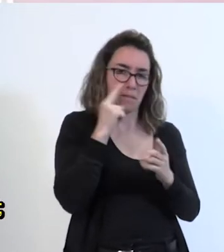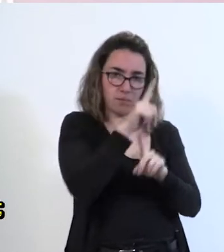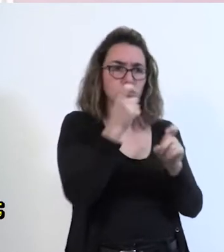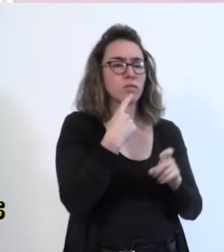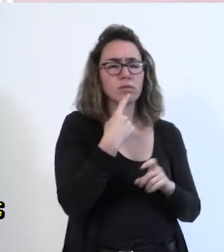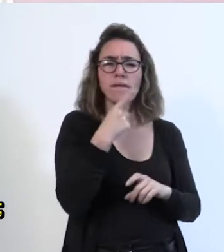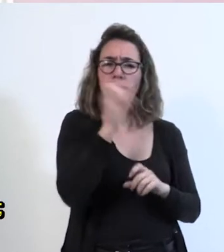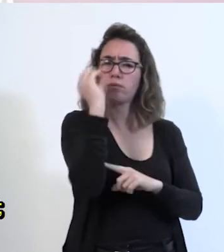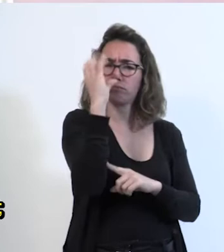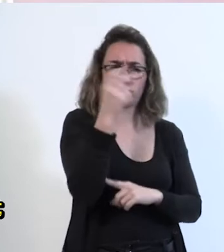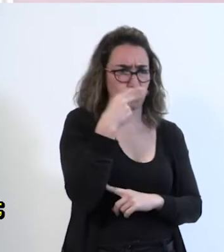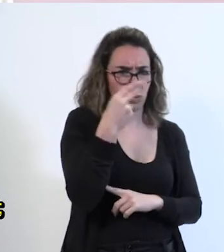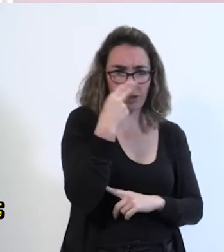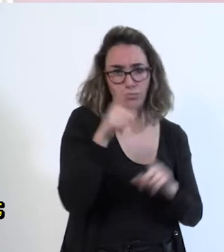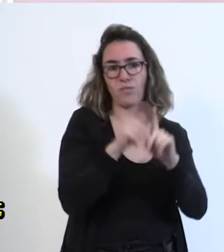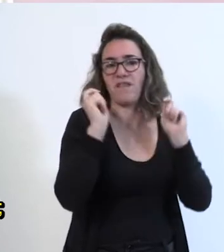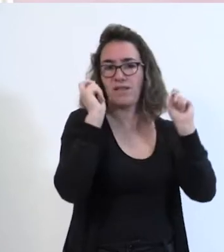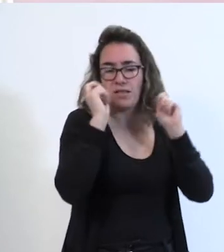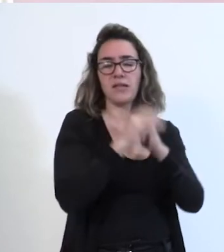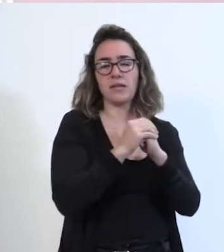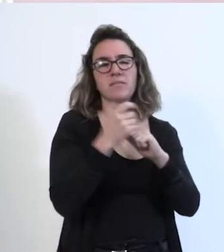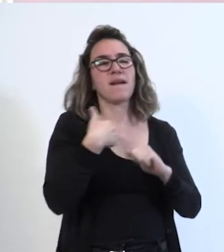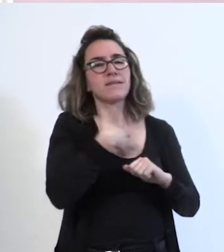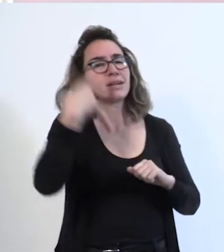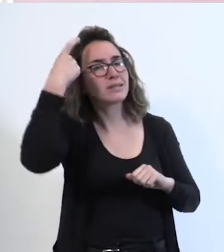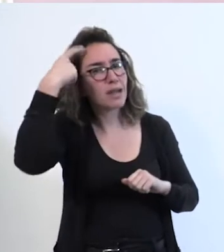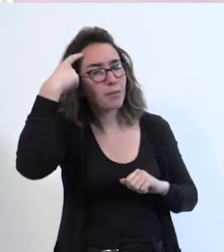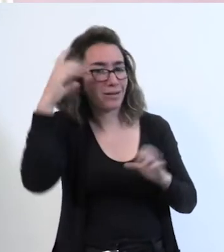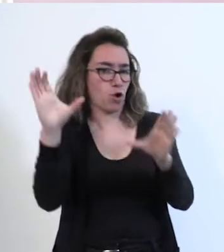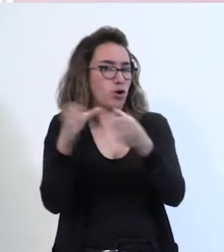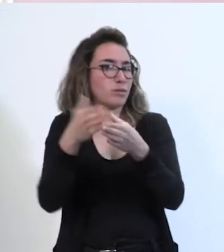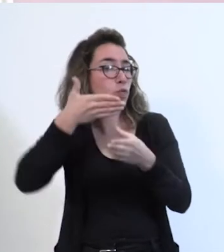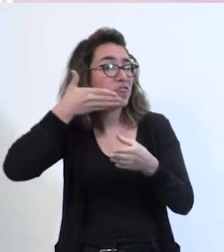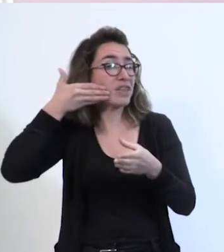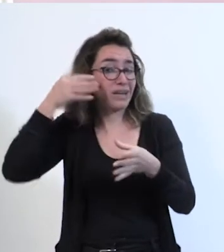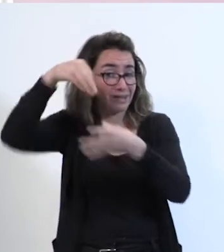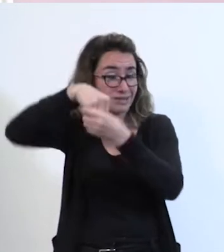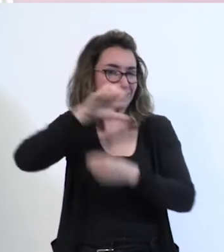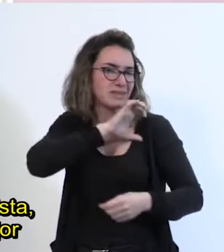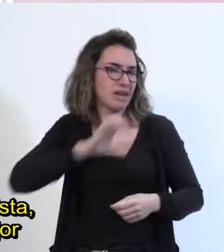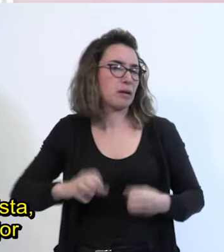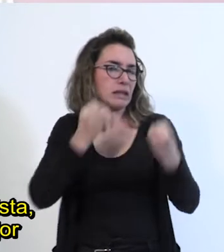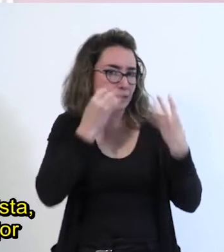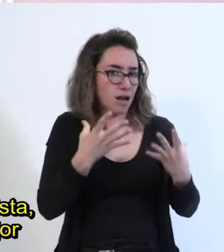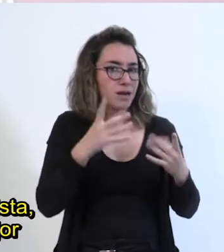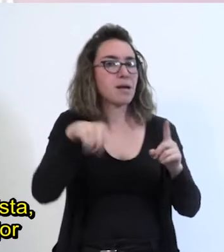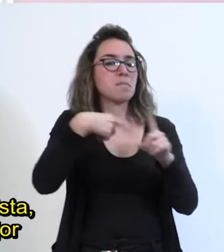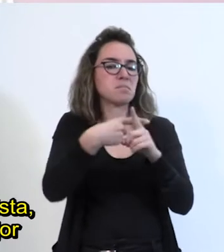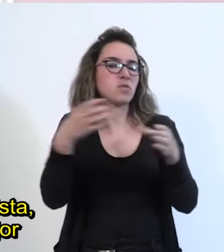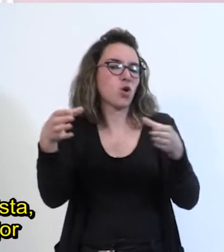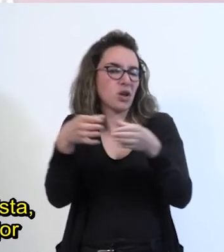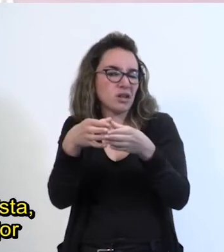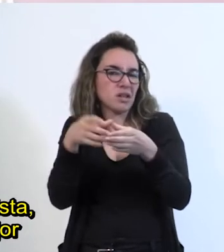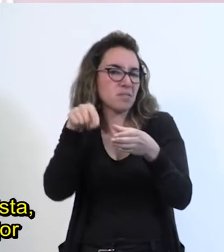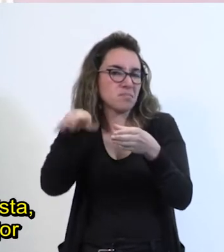muy interesante la conferencia, te felicita Morena, le gustaría saber qué pasa con Las Dignas en El Salvador, y qué es eso de la